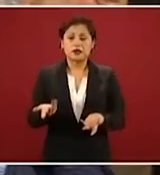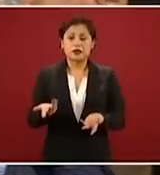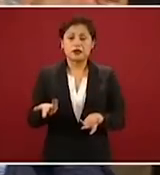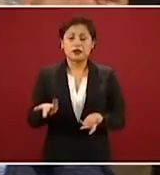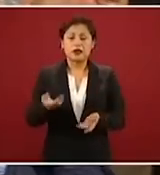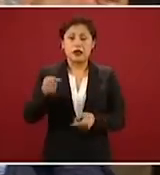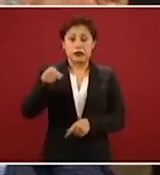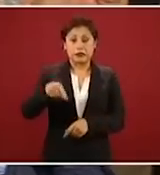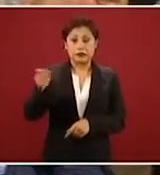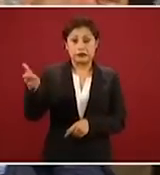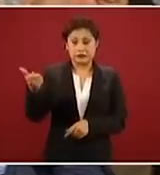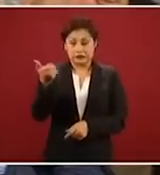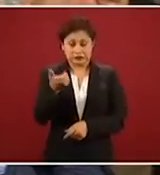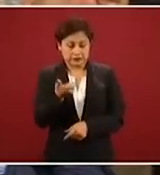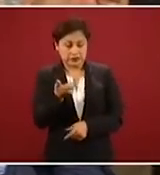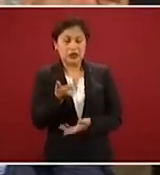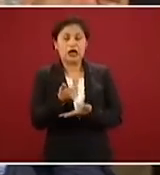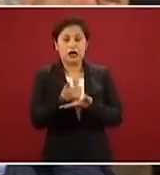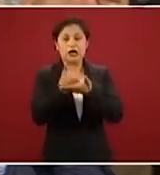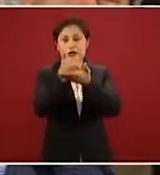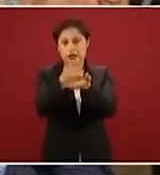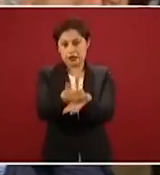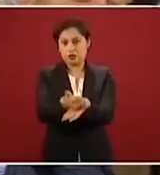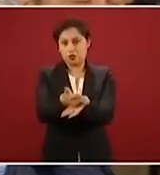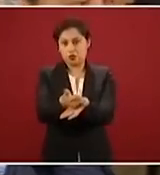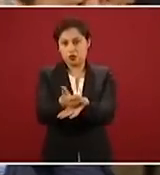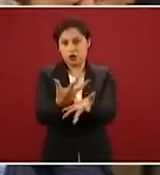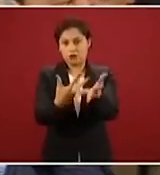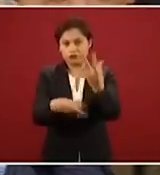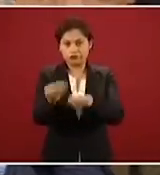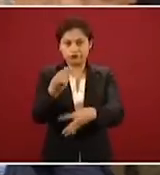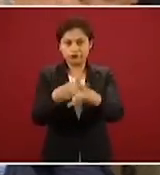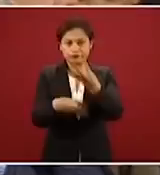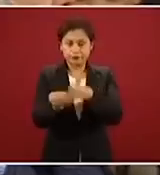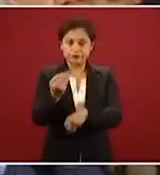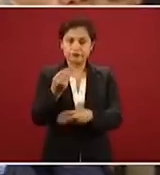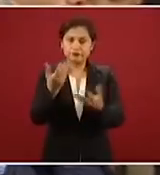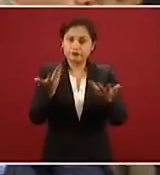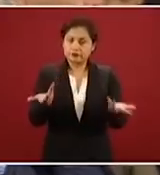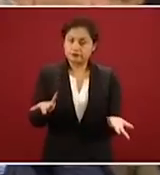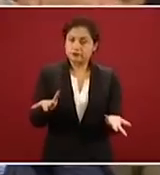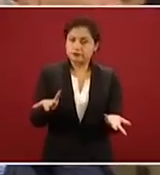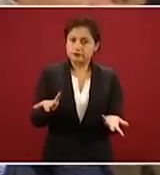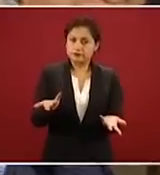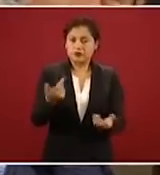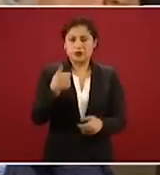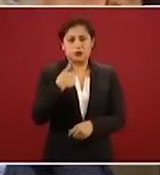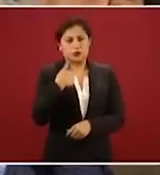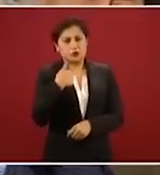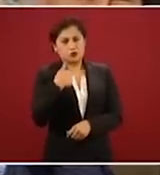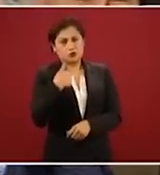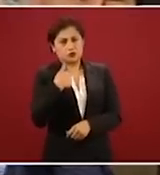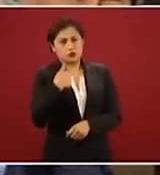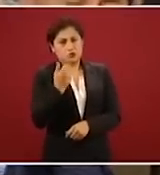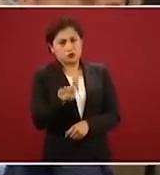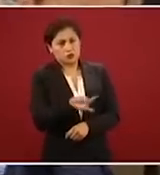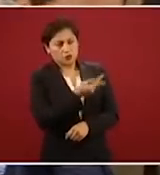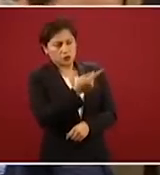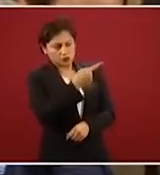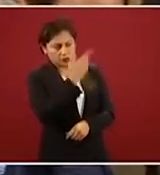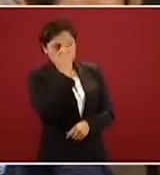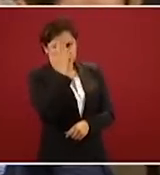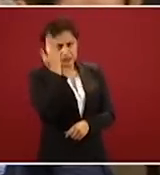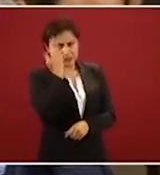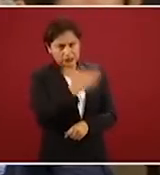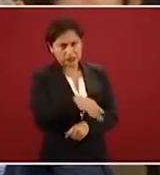el crecimiento económico del país, en la actividad secundaria. Entonces, quisiera saber si ha tenido